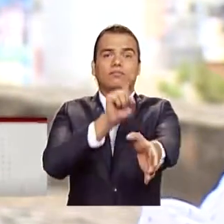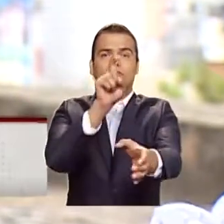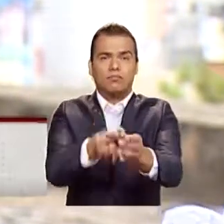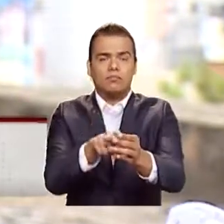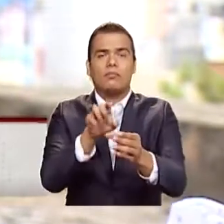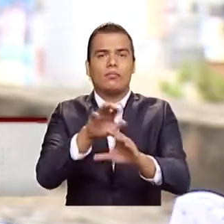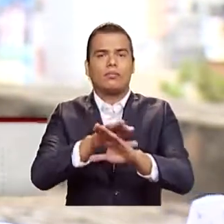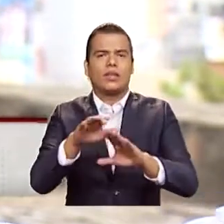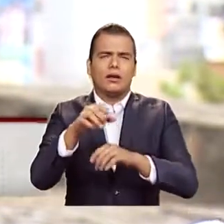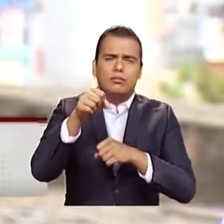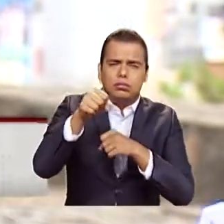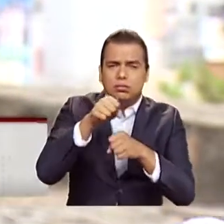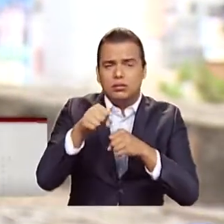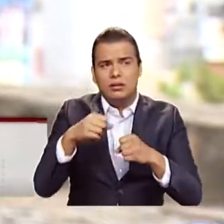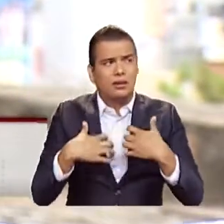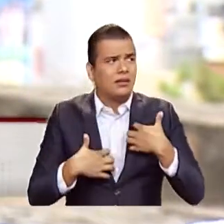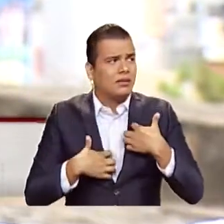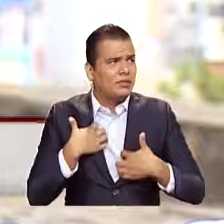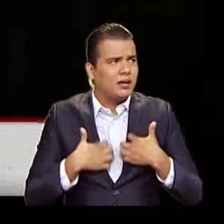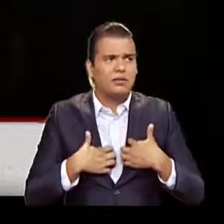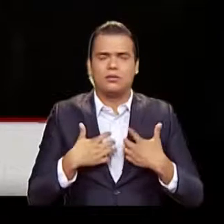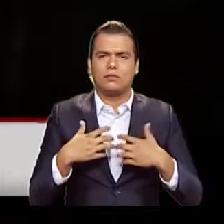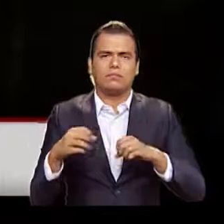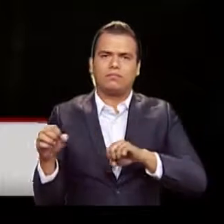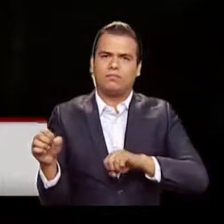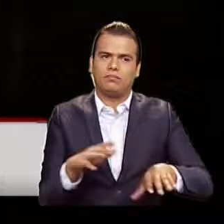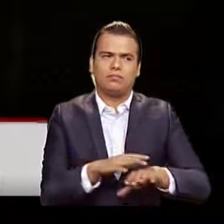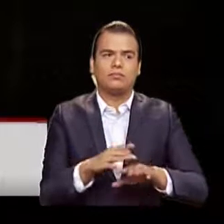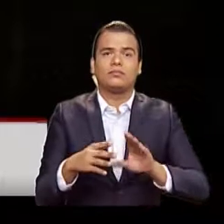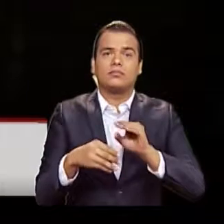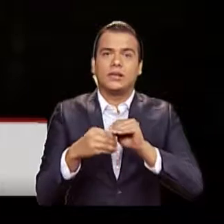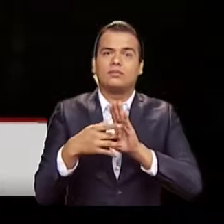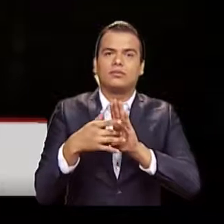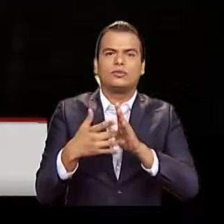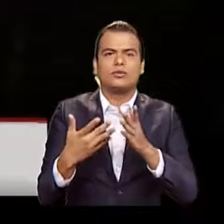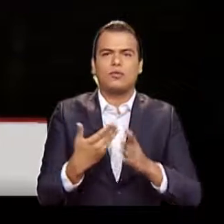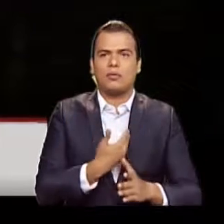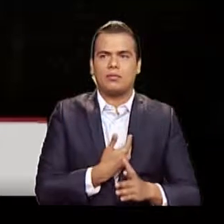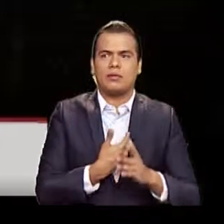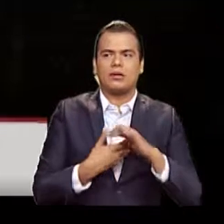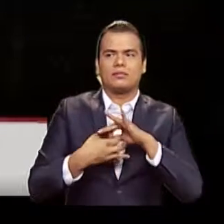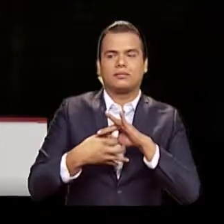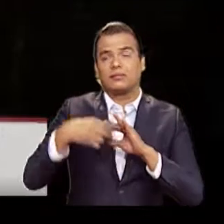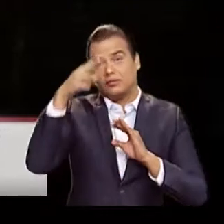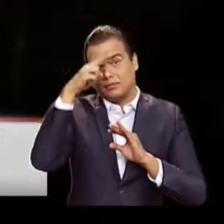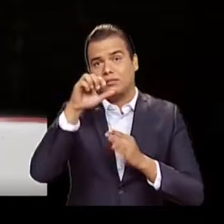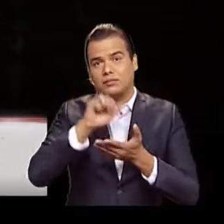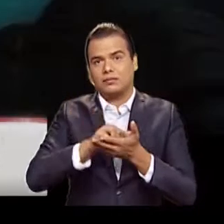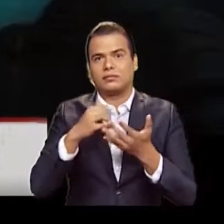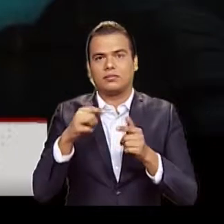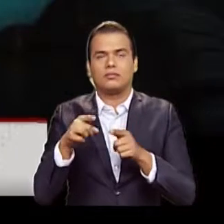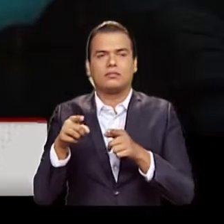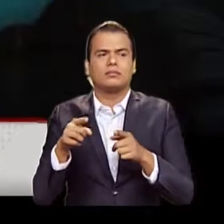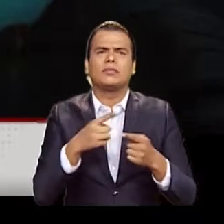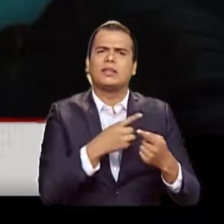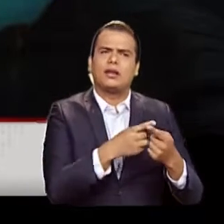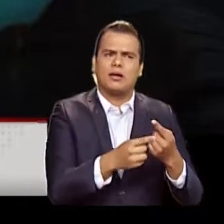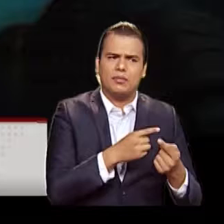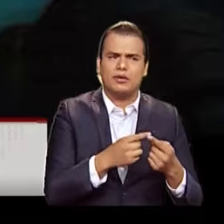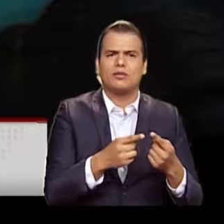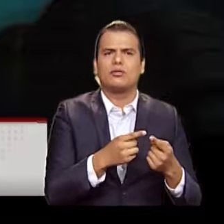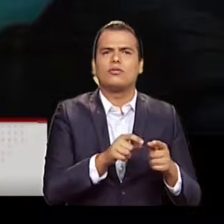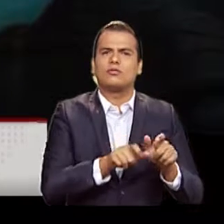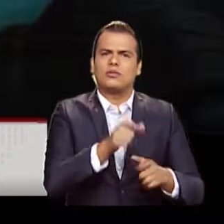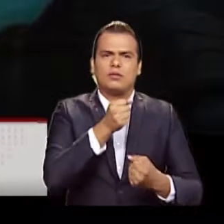y también es una historia que habla de la relación de madre e hija. Para su realización fue necesario el esfuerzo de muchos amigos y socios